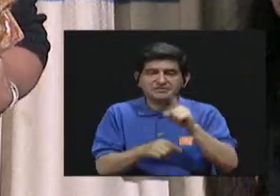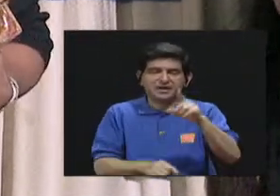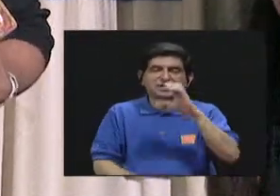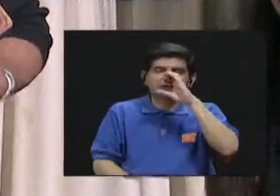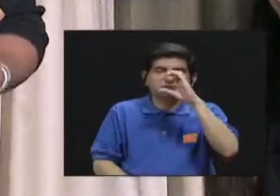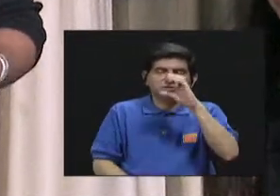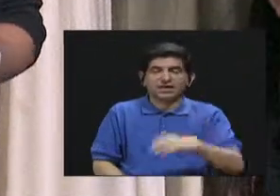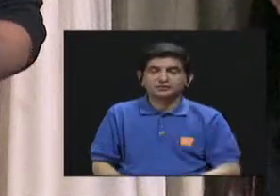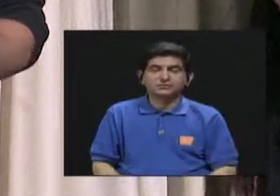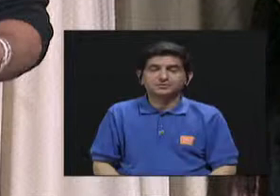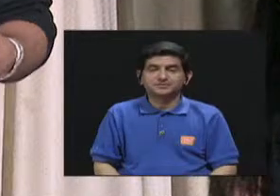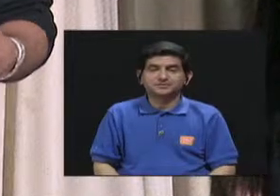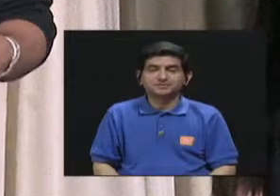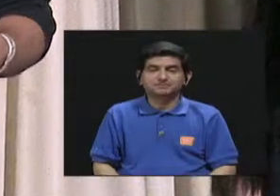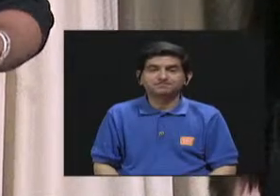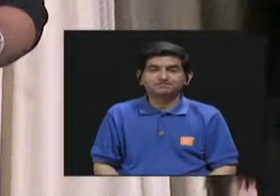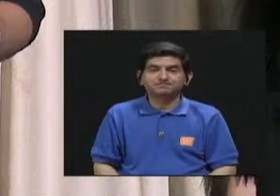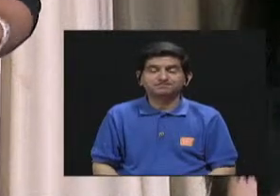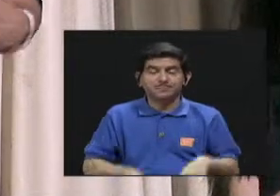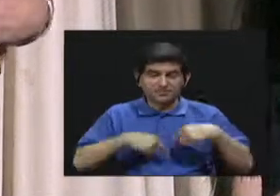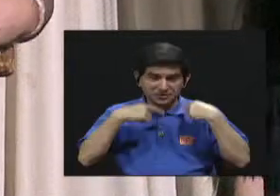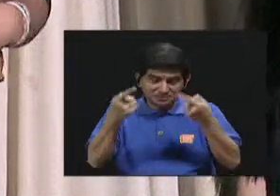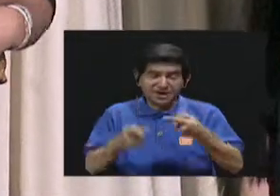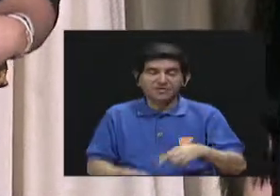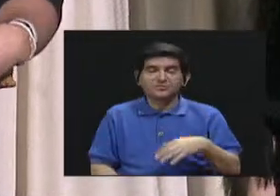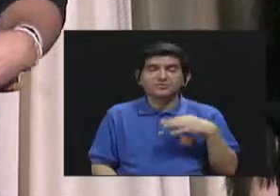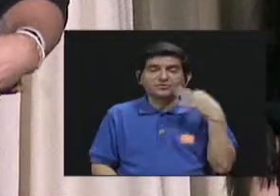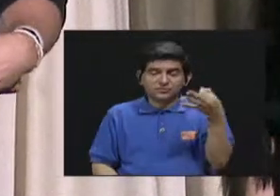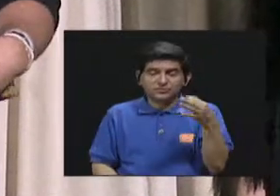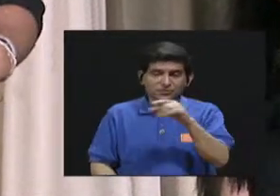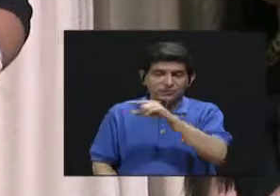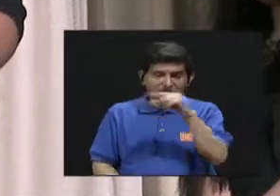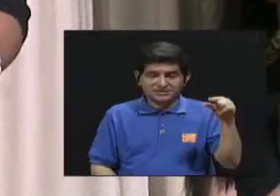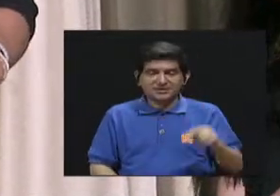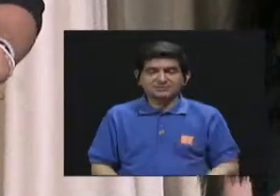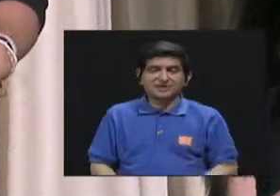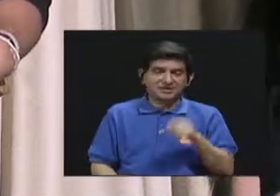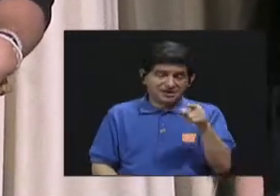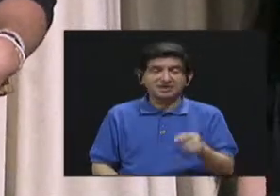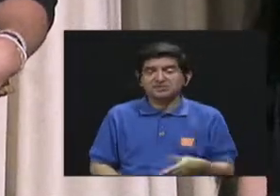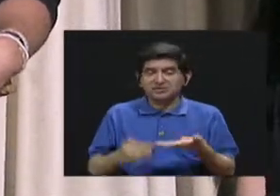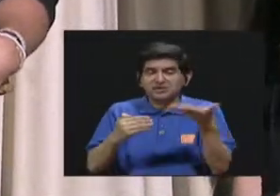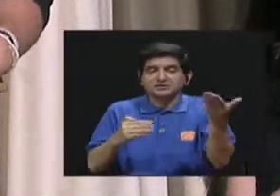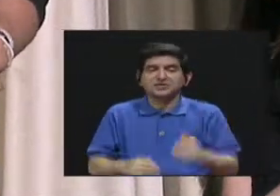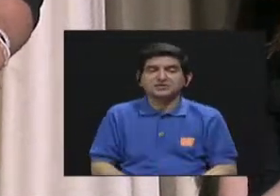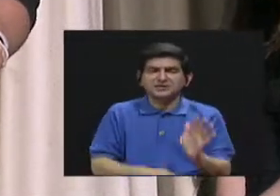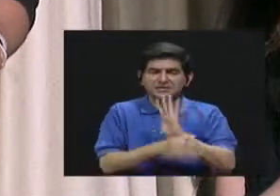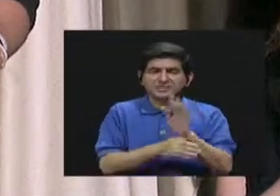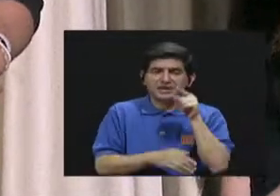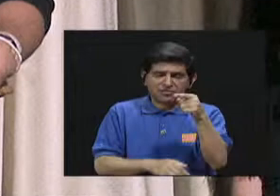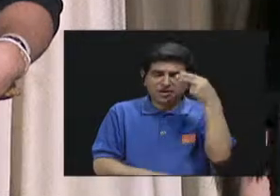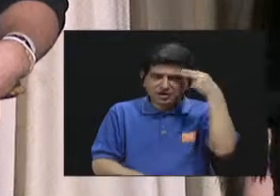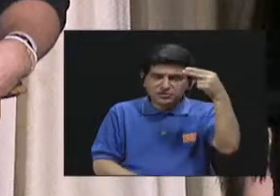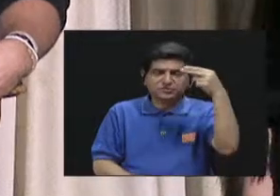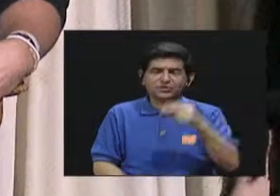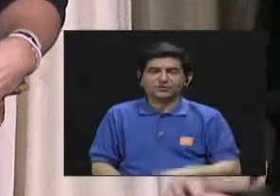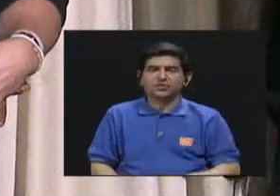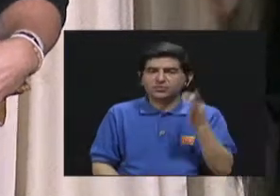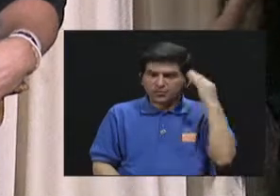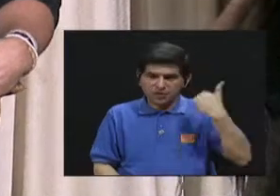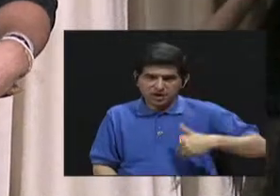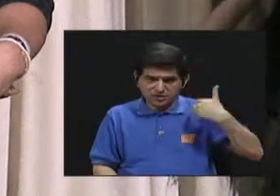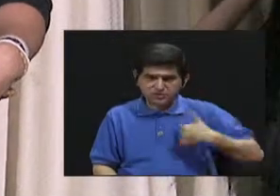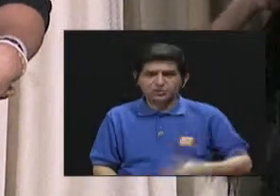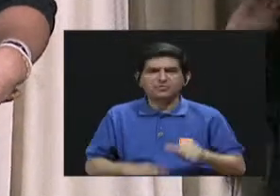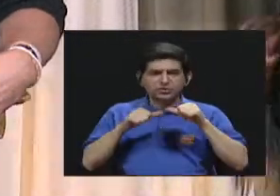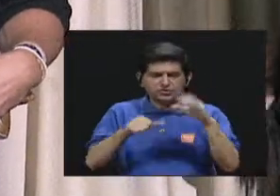que vamos, la próxima semana voy para karate con eso. Esta película es para ellos y para ellas, las personas